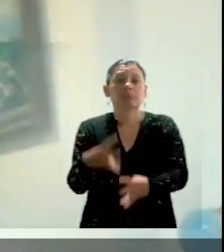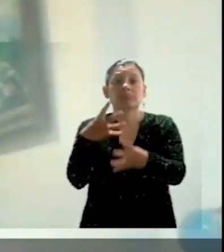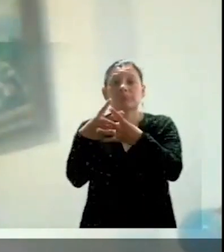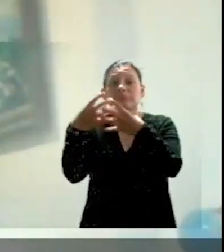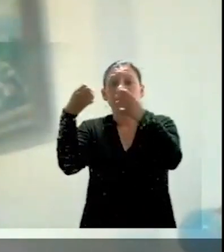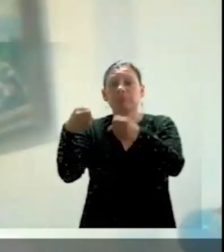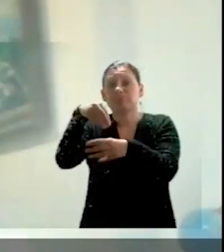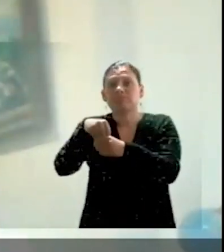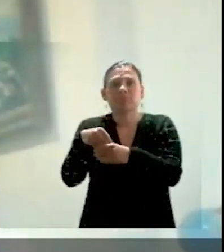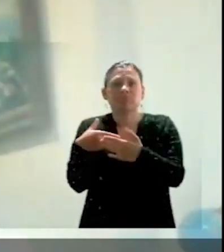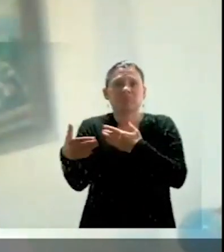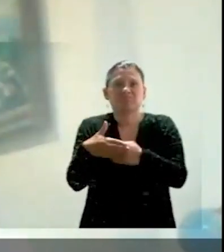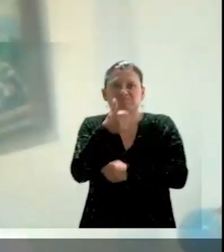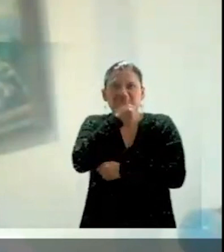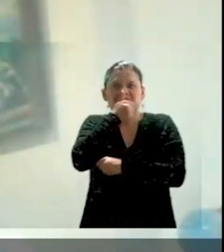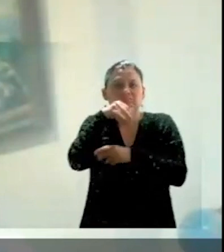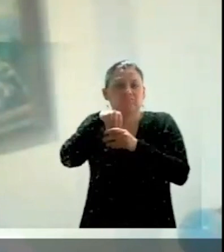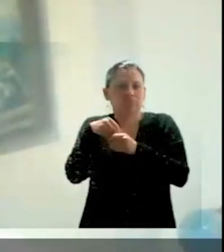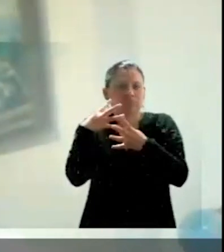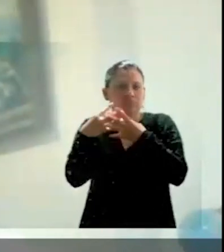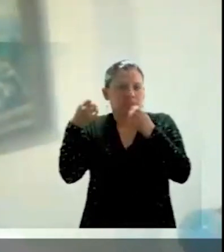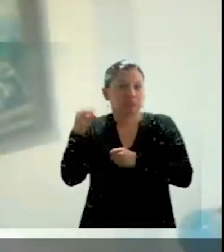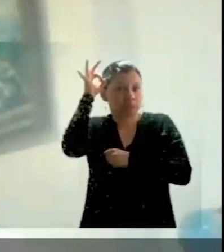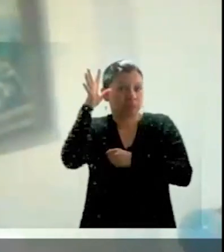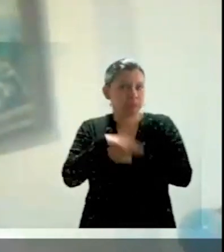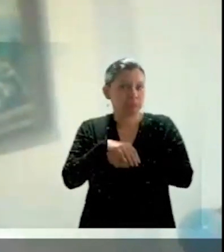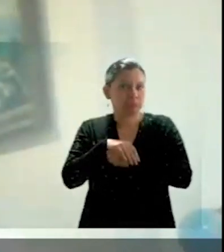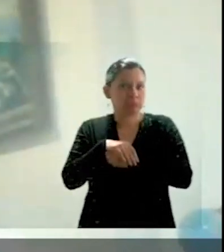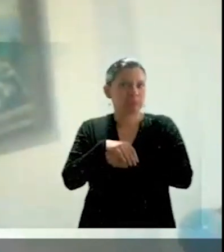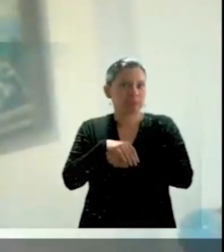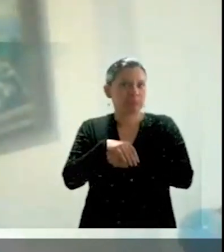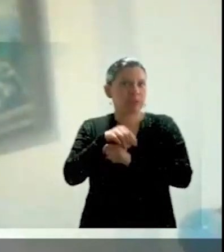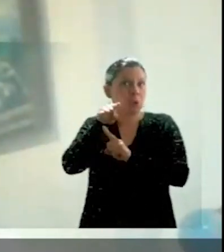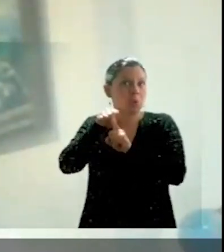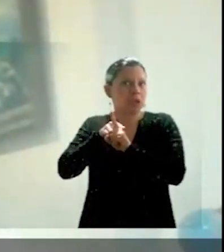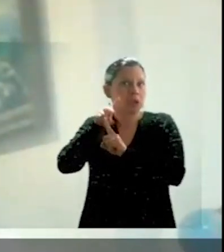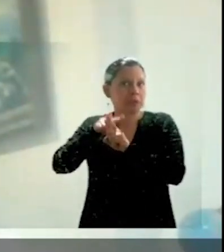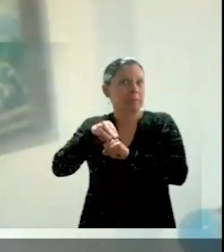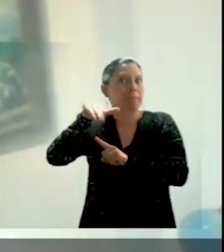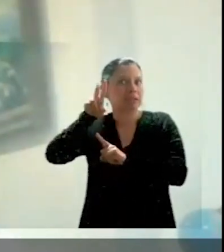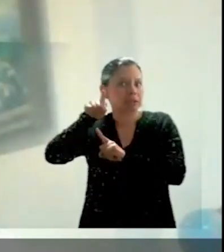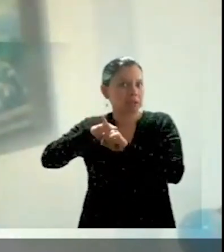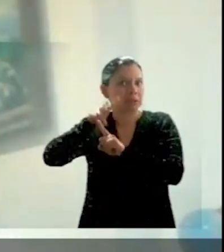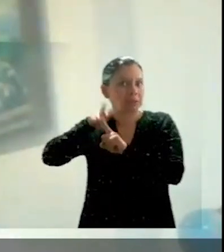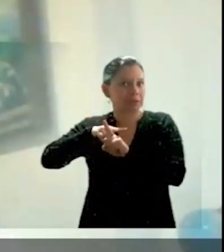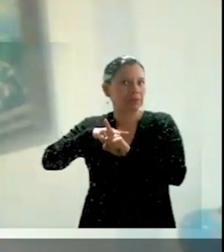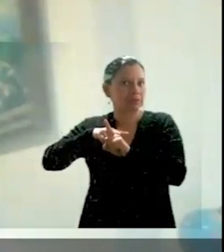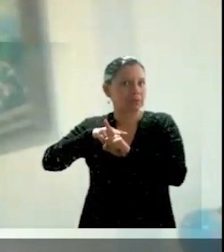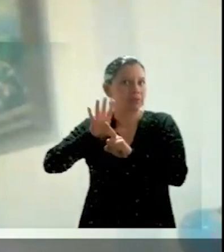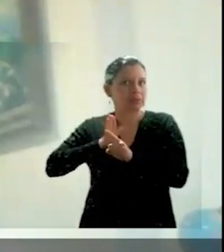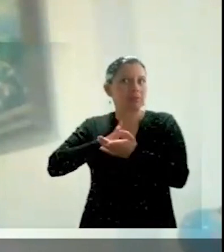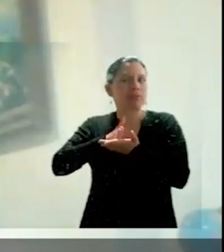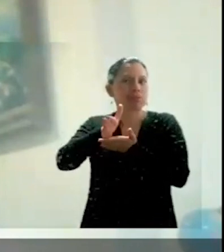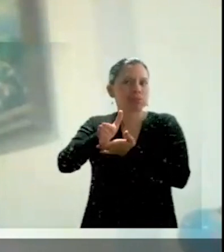cárcel también podría estar dispuesta a pasar unos poquitos más, pero se mantiene en la